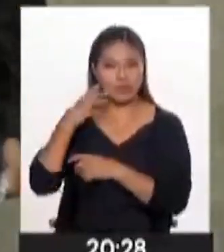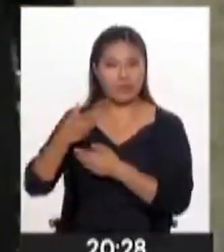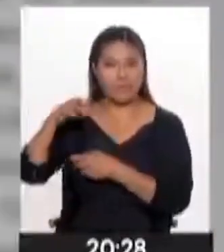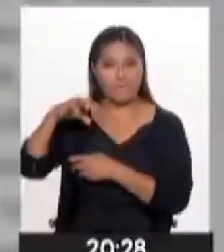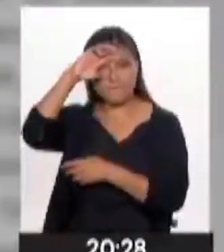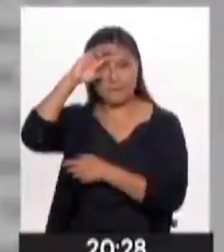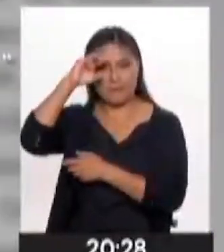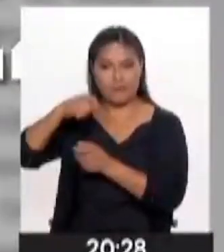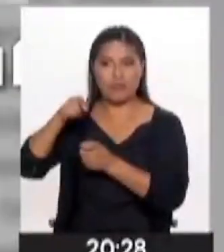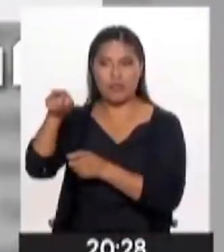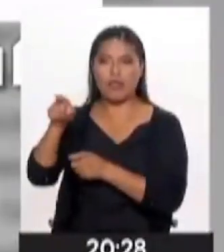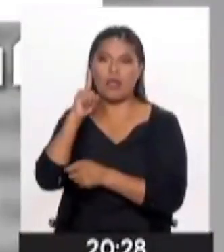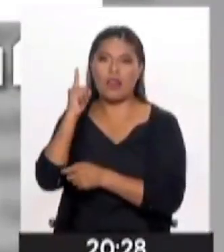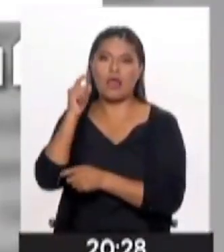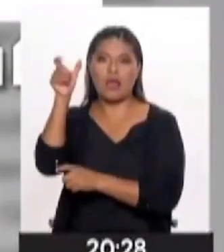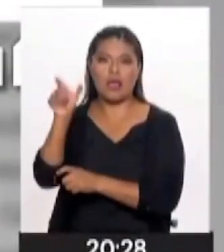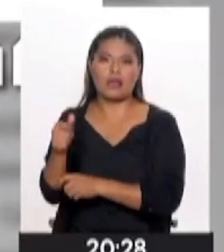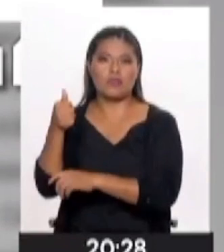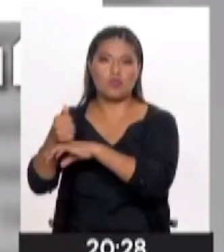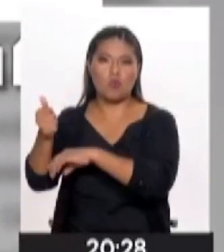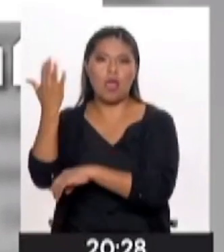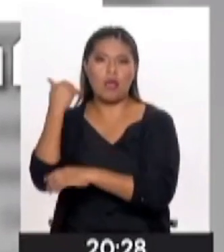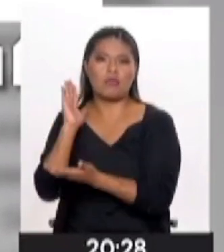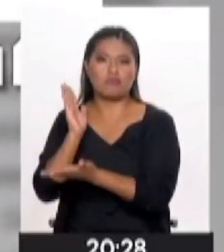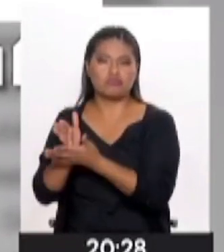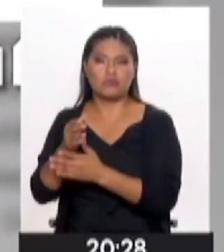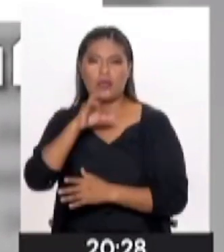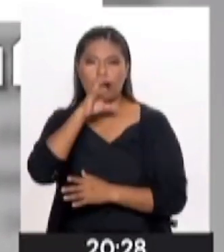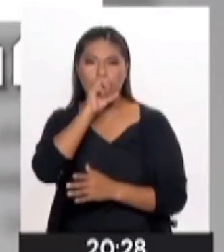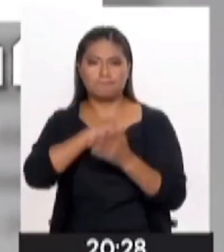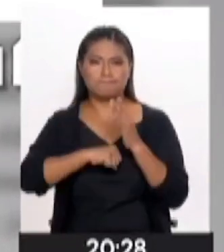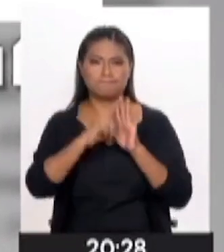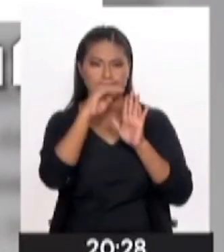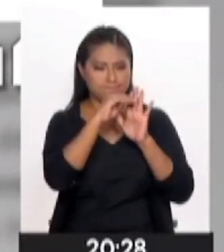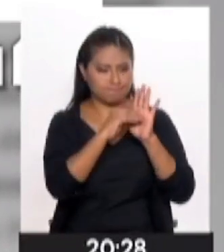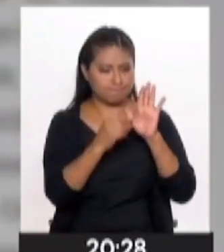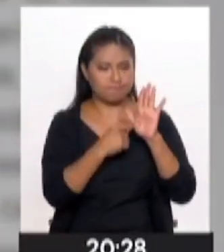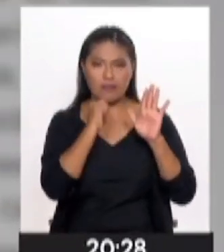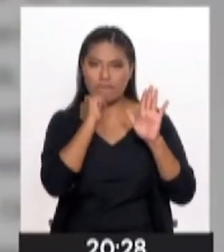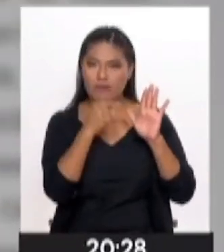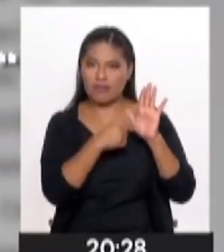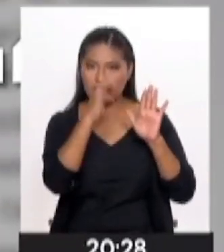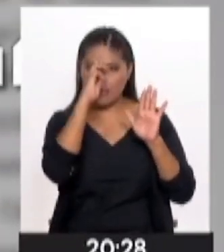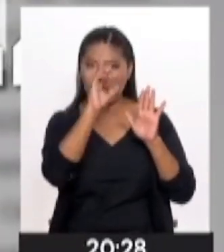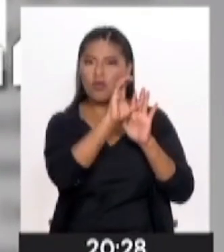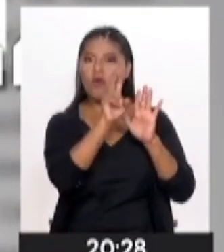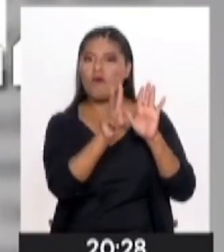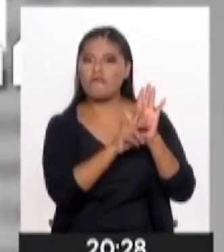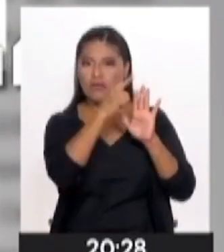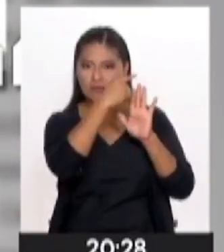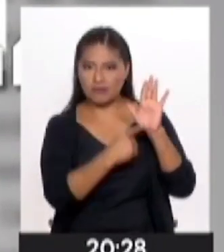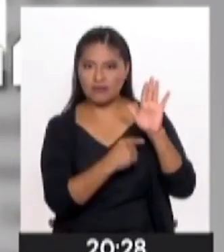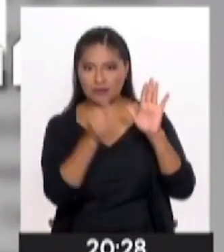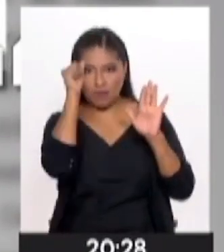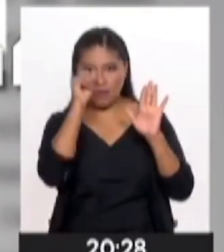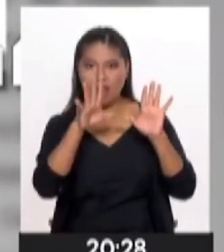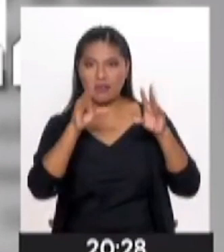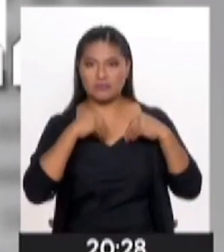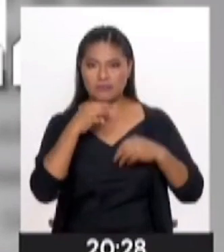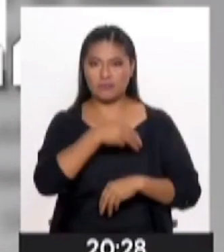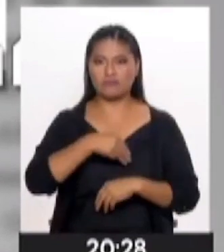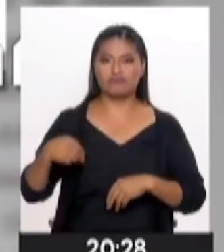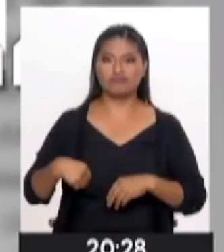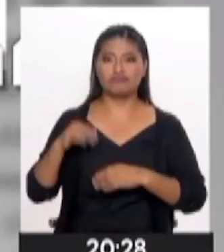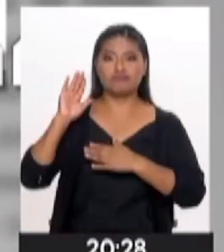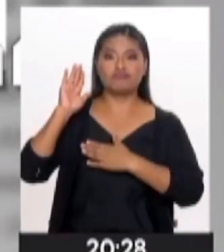por haber omitido los procesos y sanciones en su hoja de vida y declaración jurada cuando asumió como titular de dicha